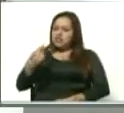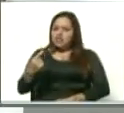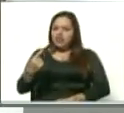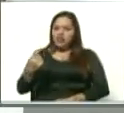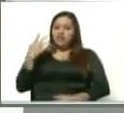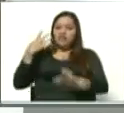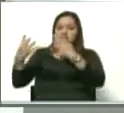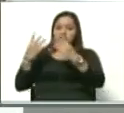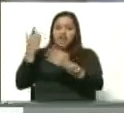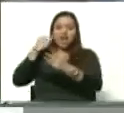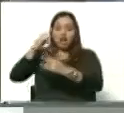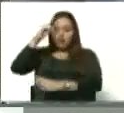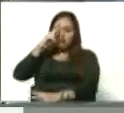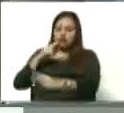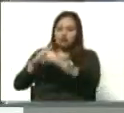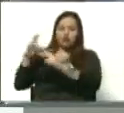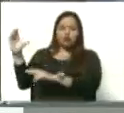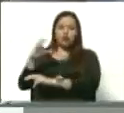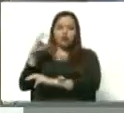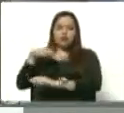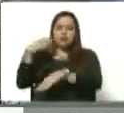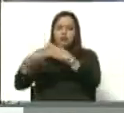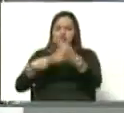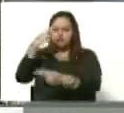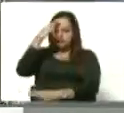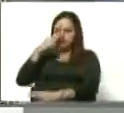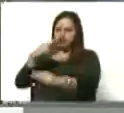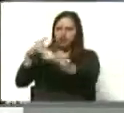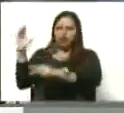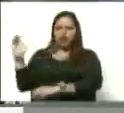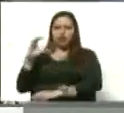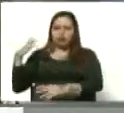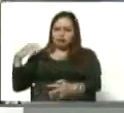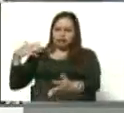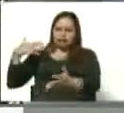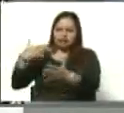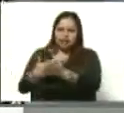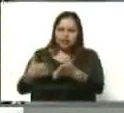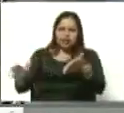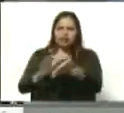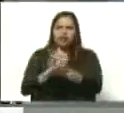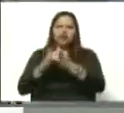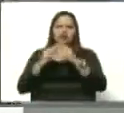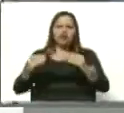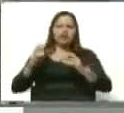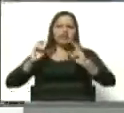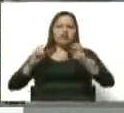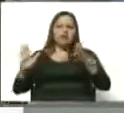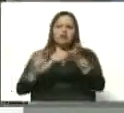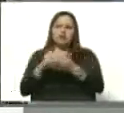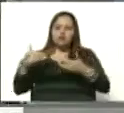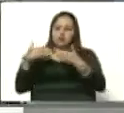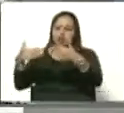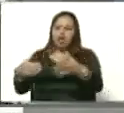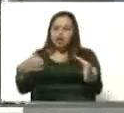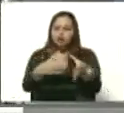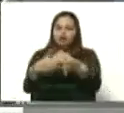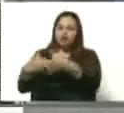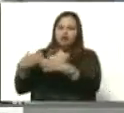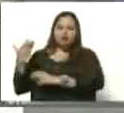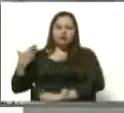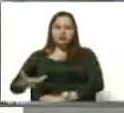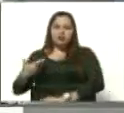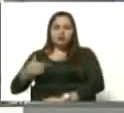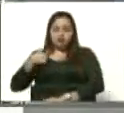Colombia. Se le va a hacer un gran reconocimiento a Colombia por su trayectoria en todo el tema progresista, sobre todo las agrupaciones importantísimas.